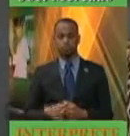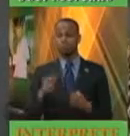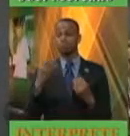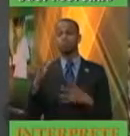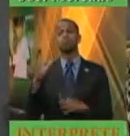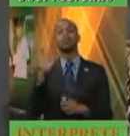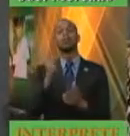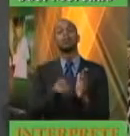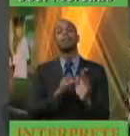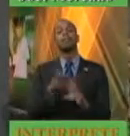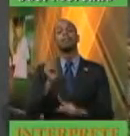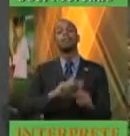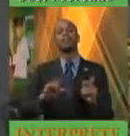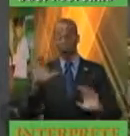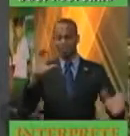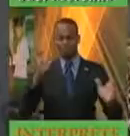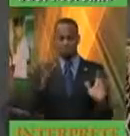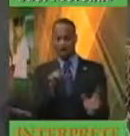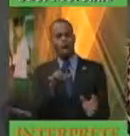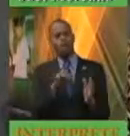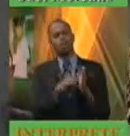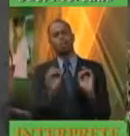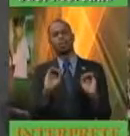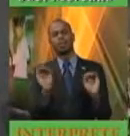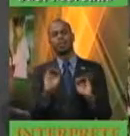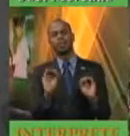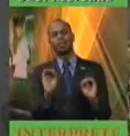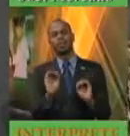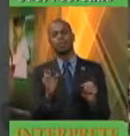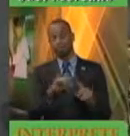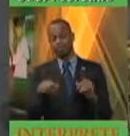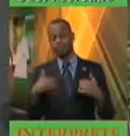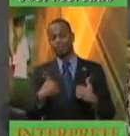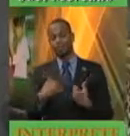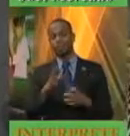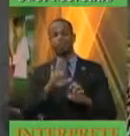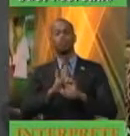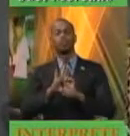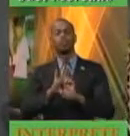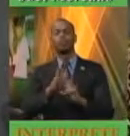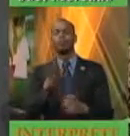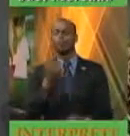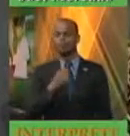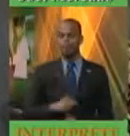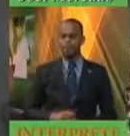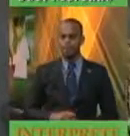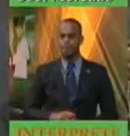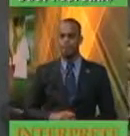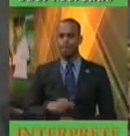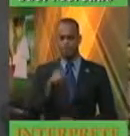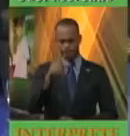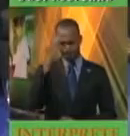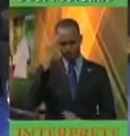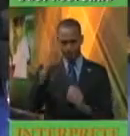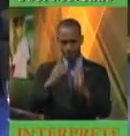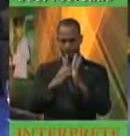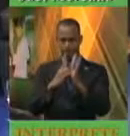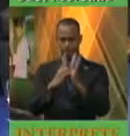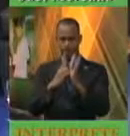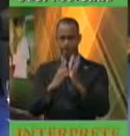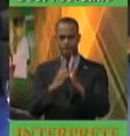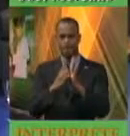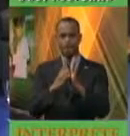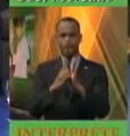que ejemplo, aparentemente no tiene discapacidad, exactamente, un ejemplo, pero la tiene. un simple ejemplo de esto. Tú sabes que una discapacidad es